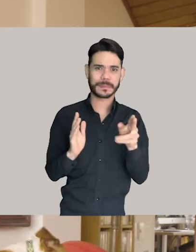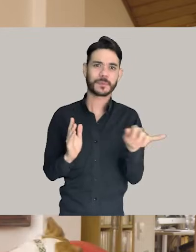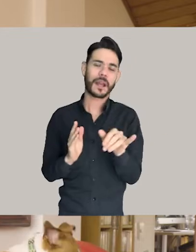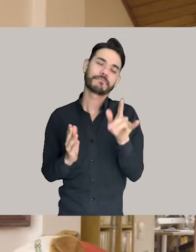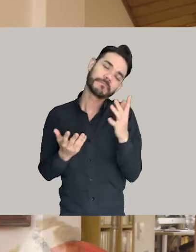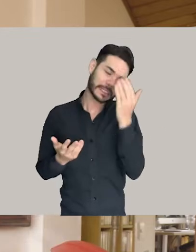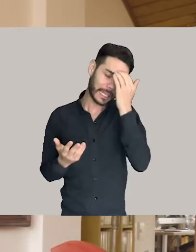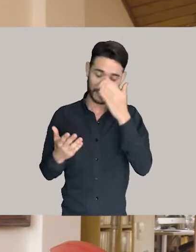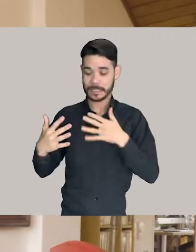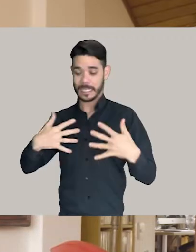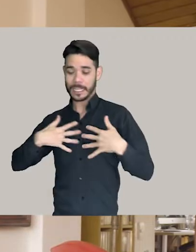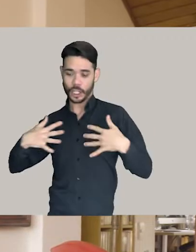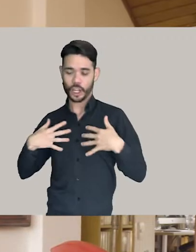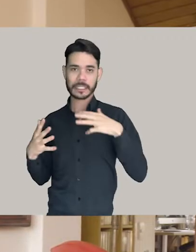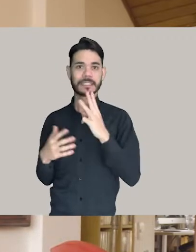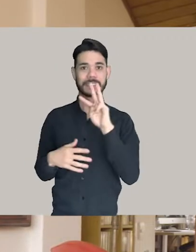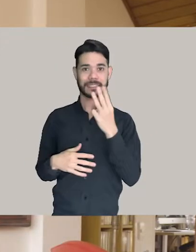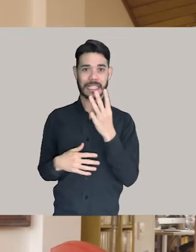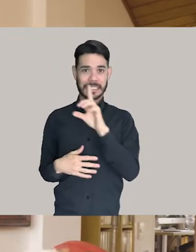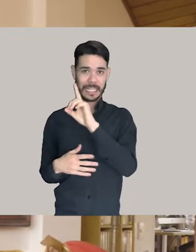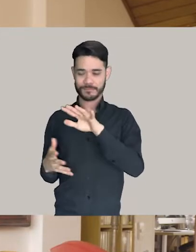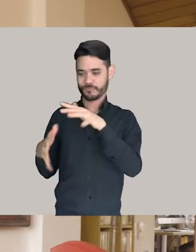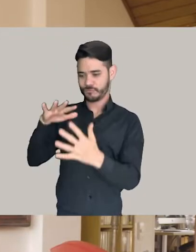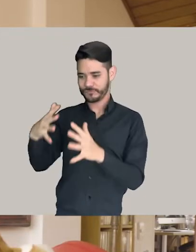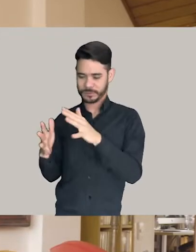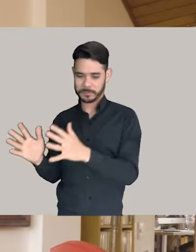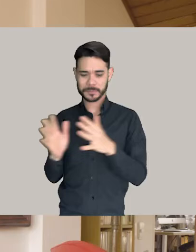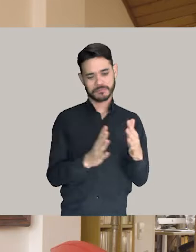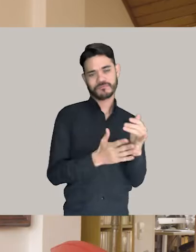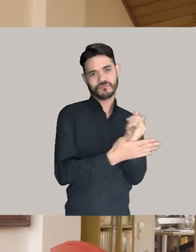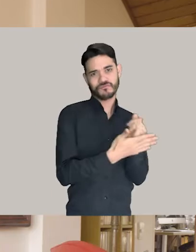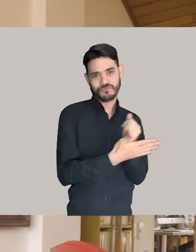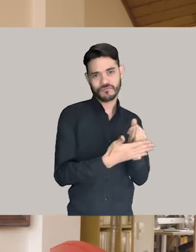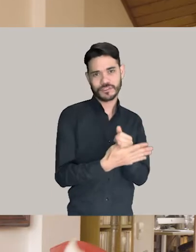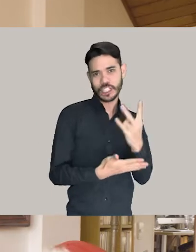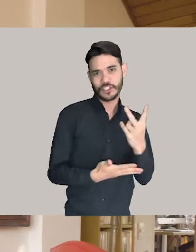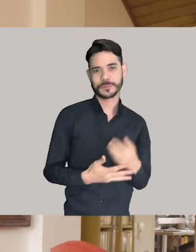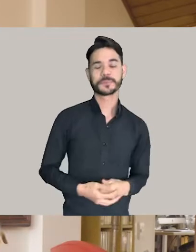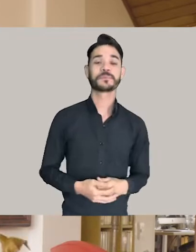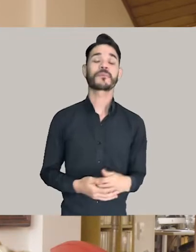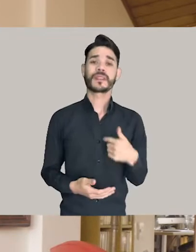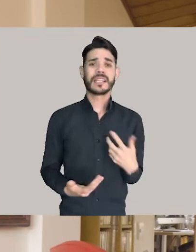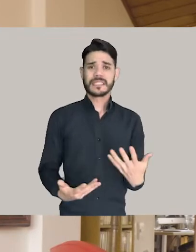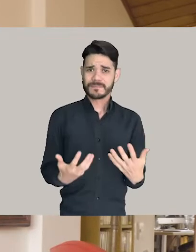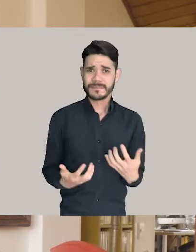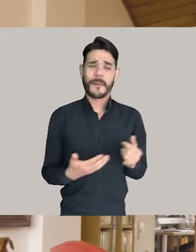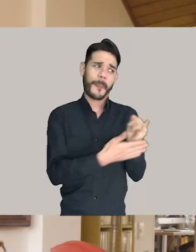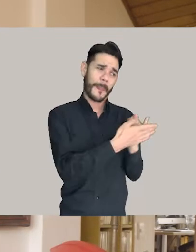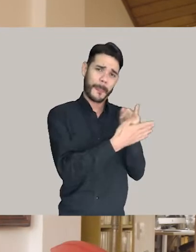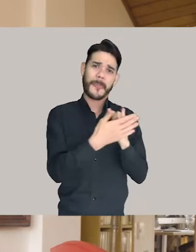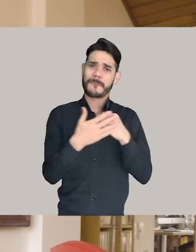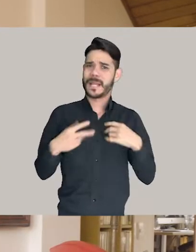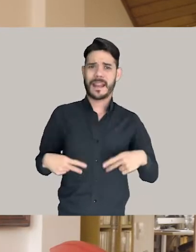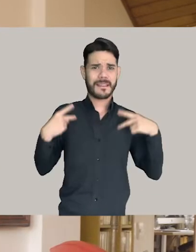obviamente son en 2. Yo quería ser pintor, entonces toda la vida dibujaba y digamos que el hecho de que